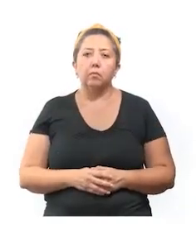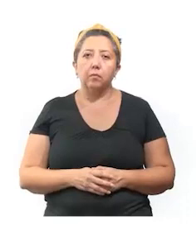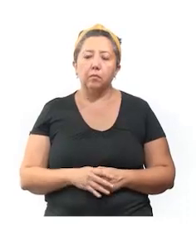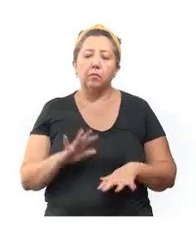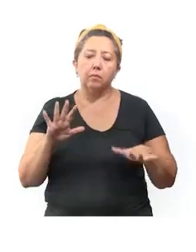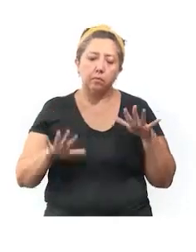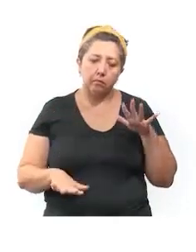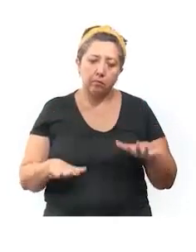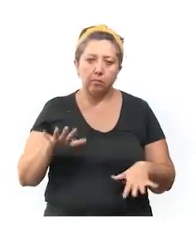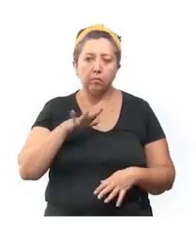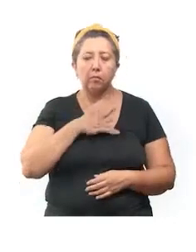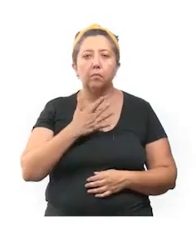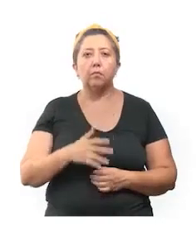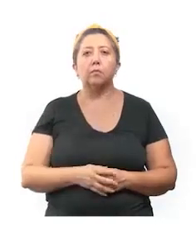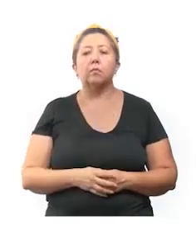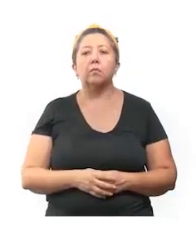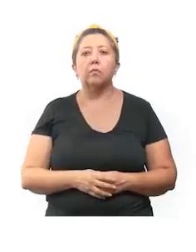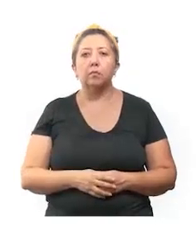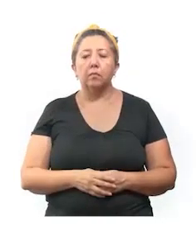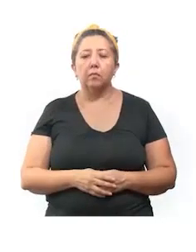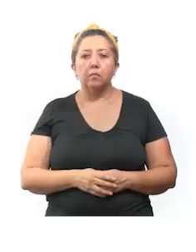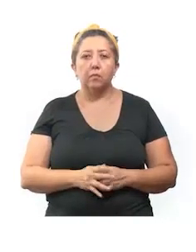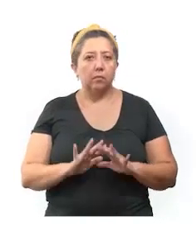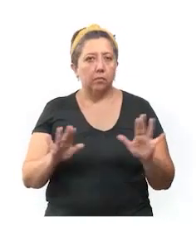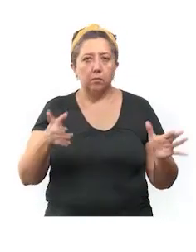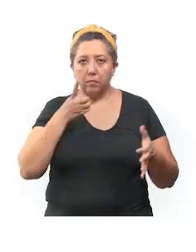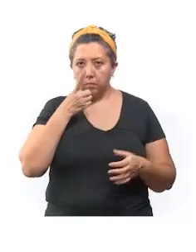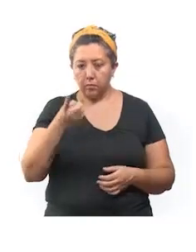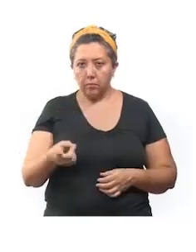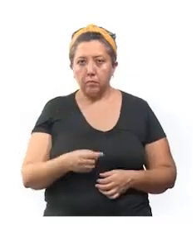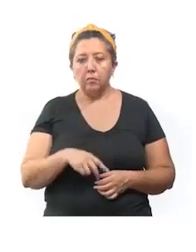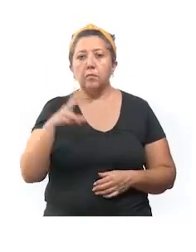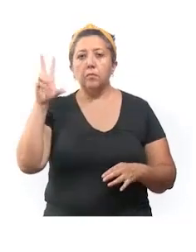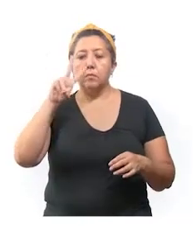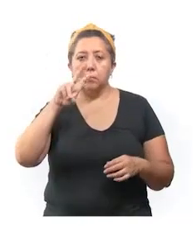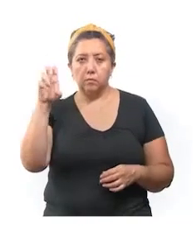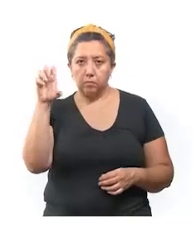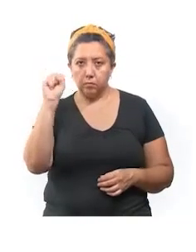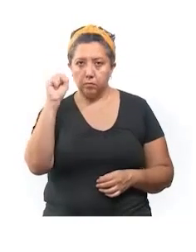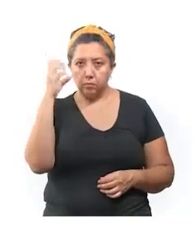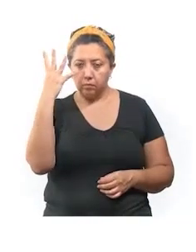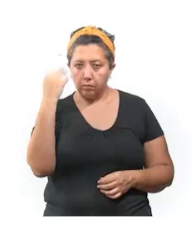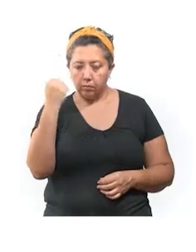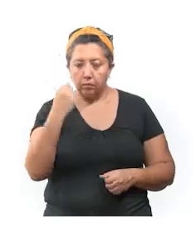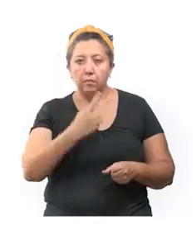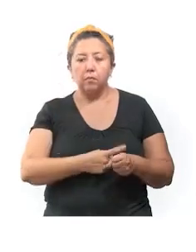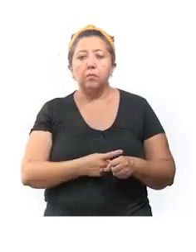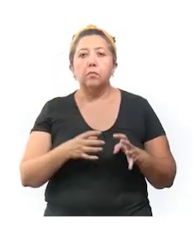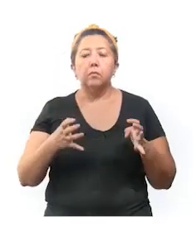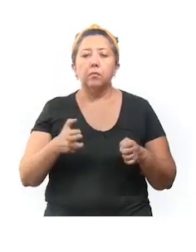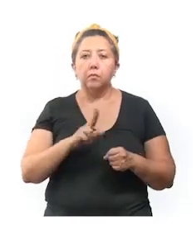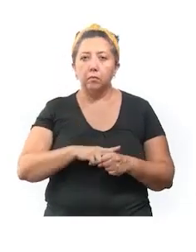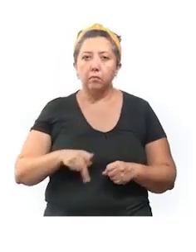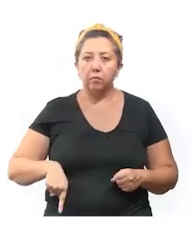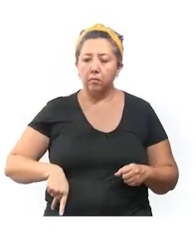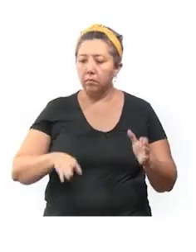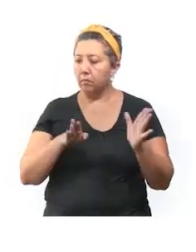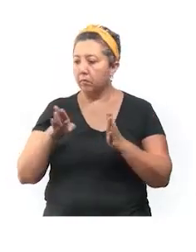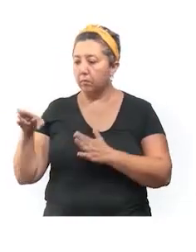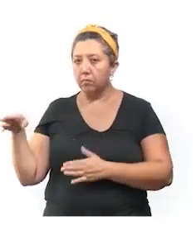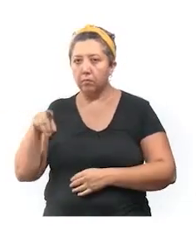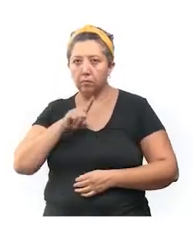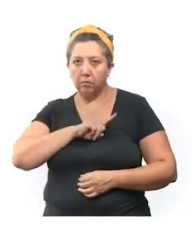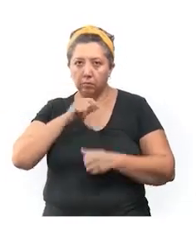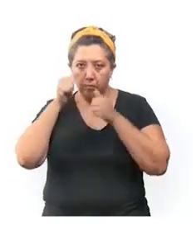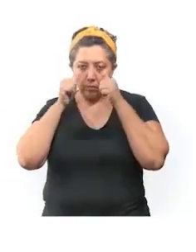Yucatán. Presentan síntomas leves. Como ya se mencionó, 269 de los casos positivos están en hospitales públicos